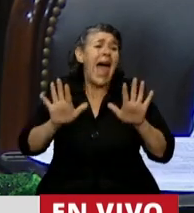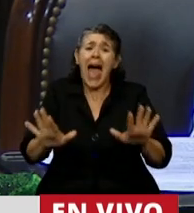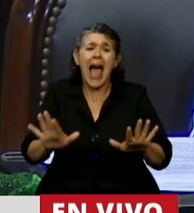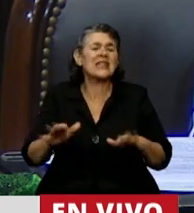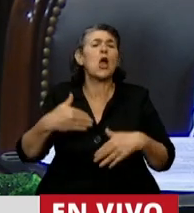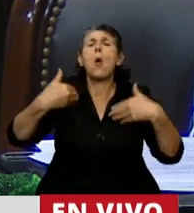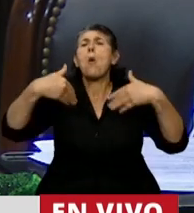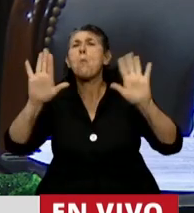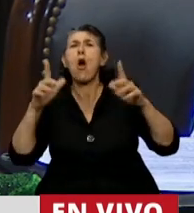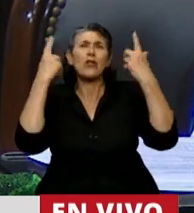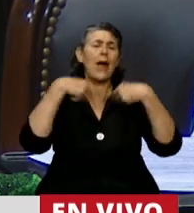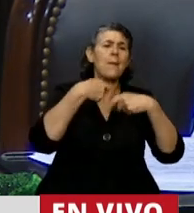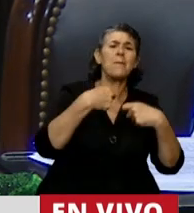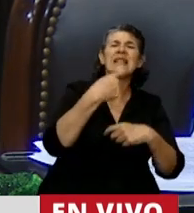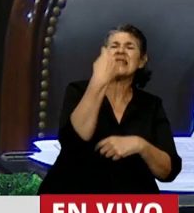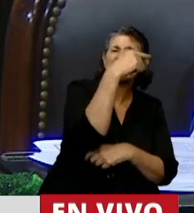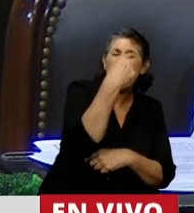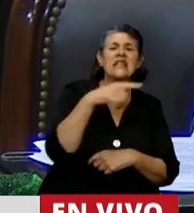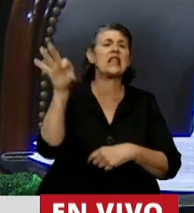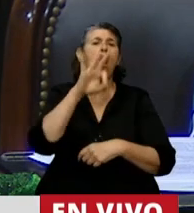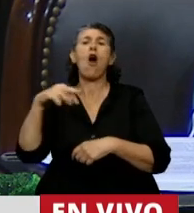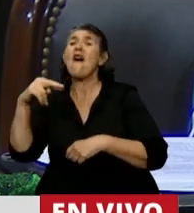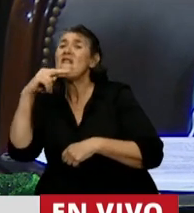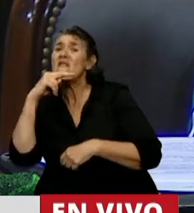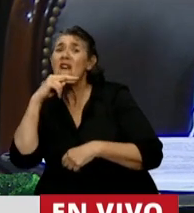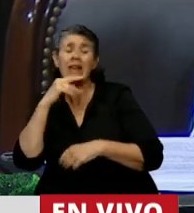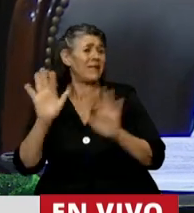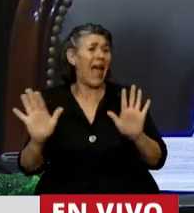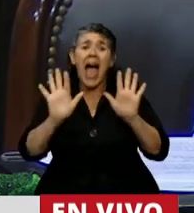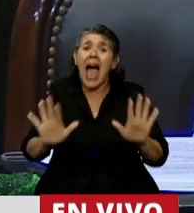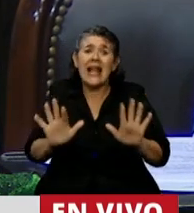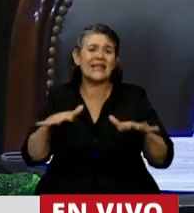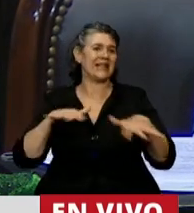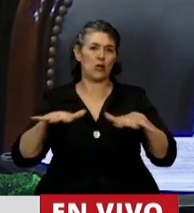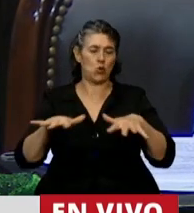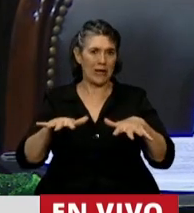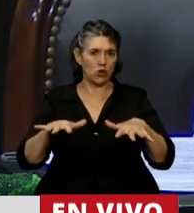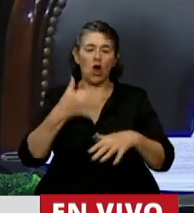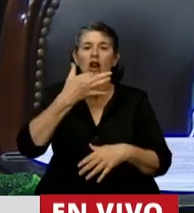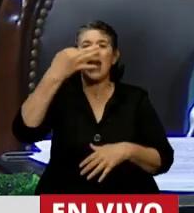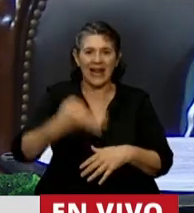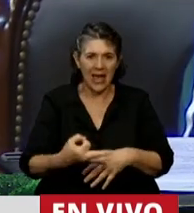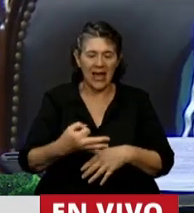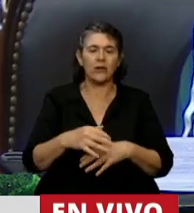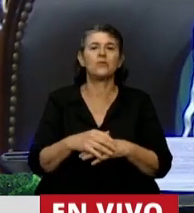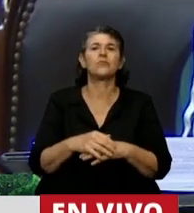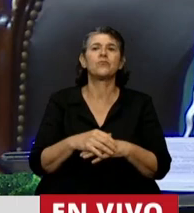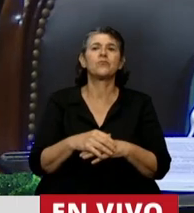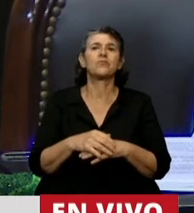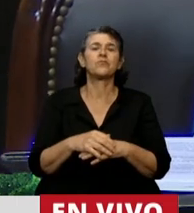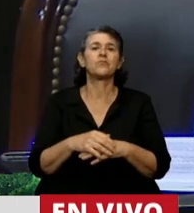porte, sea celeste o sea verde, nadie ha podido negar. También voy a dar por